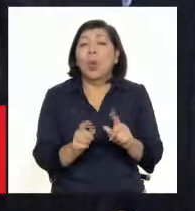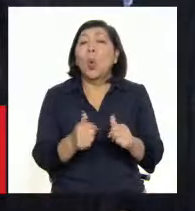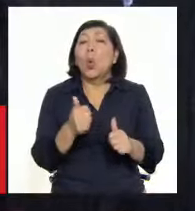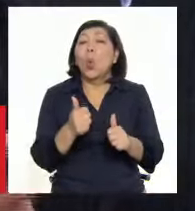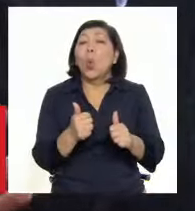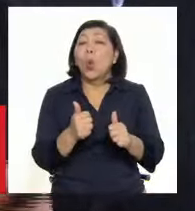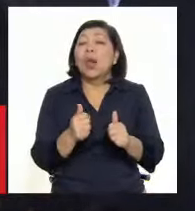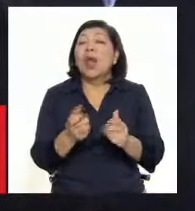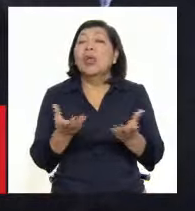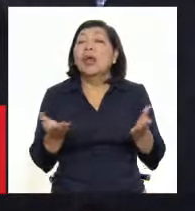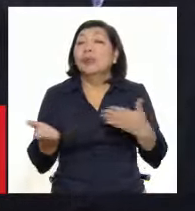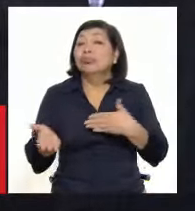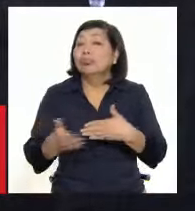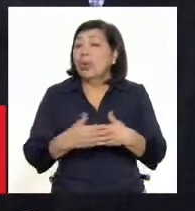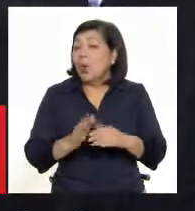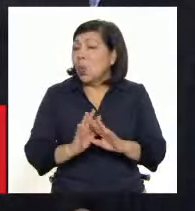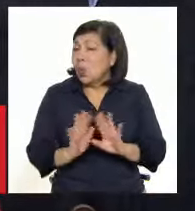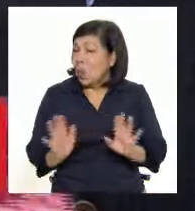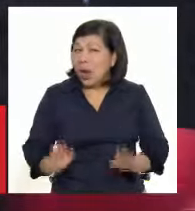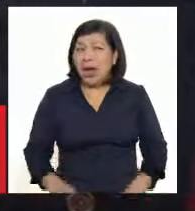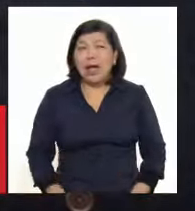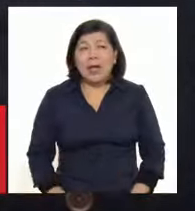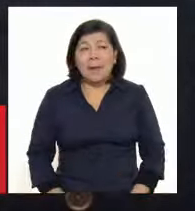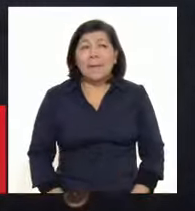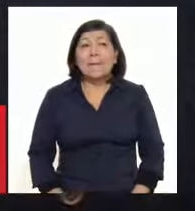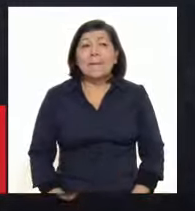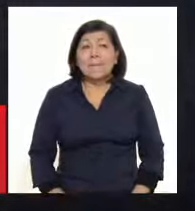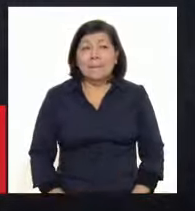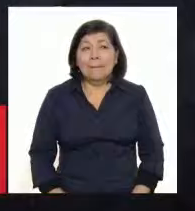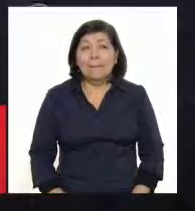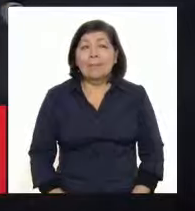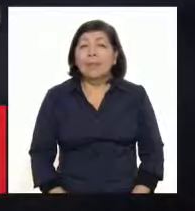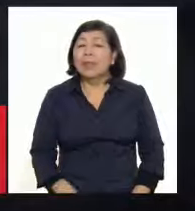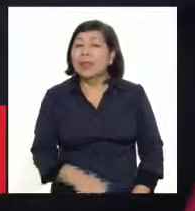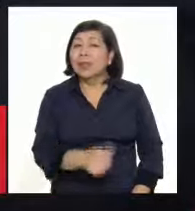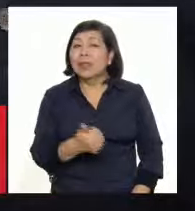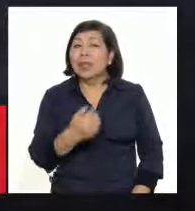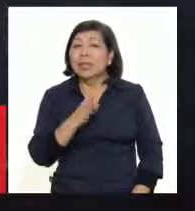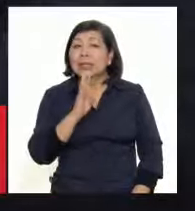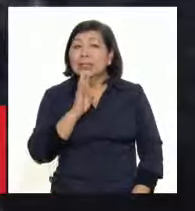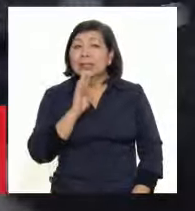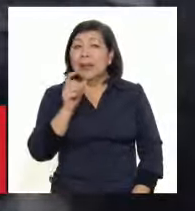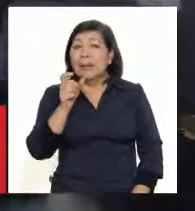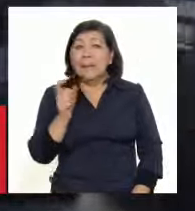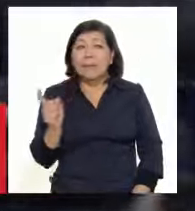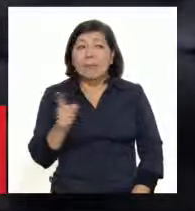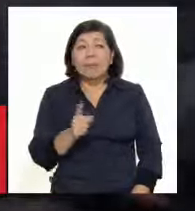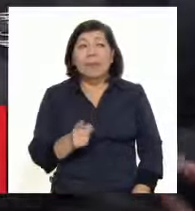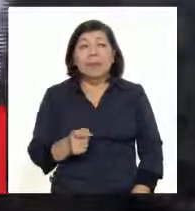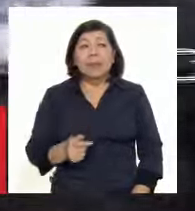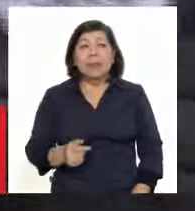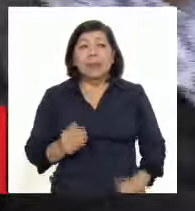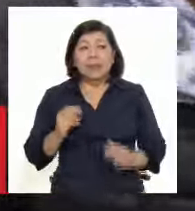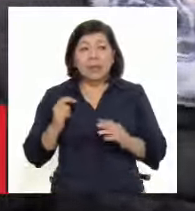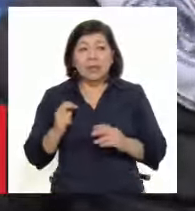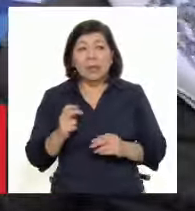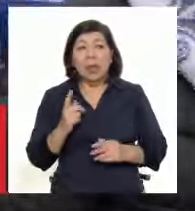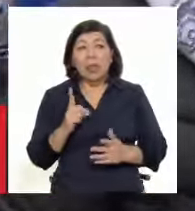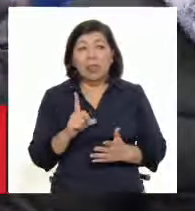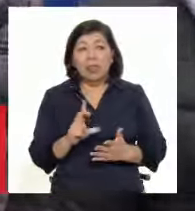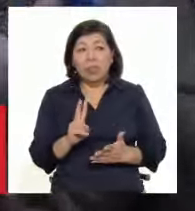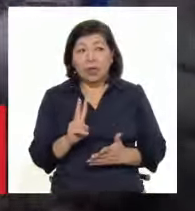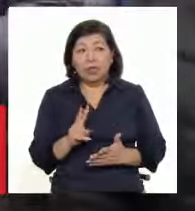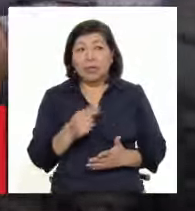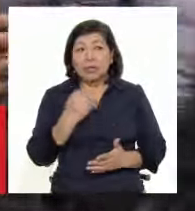van a ser las vías a cerrar, en eso no hay discusión. Bien, allí también tenemos la otra versión, un representante de parte de la línea 2 del metro que nos va